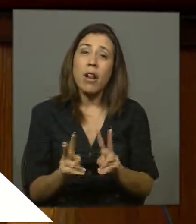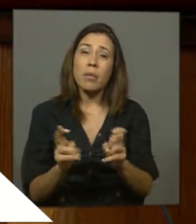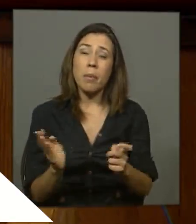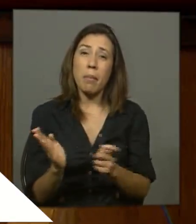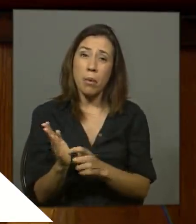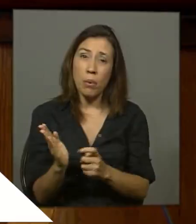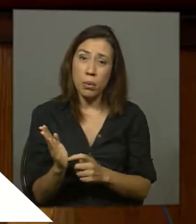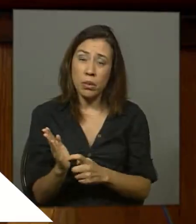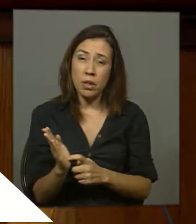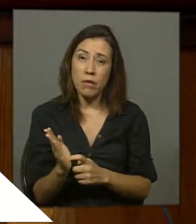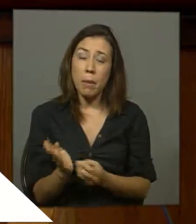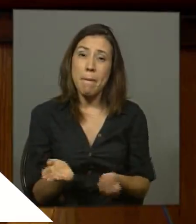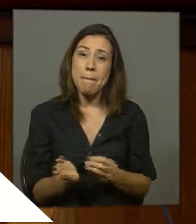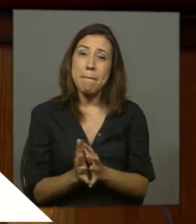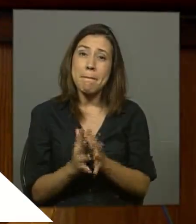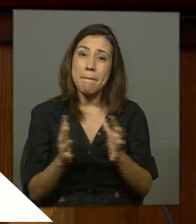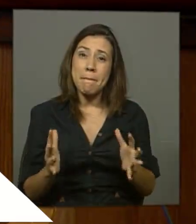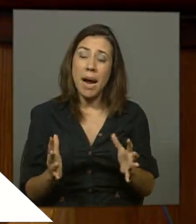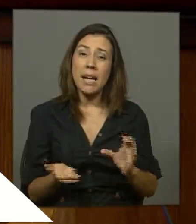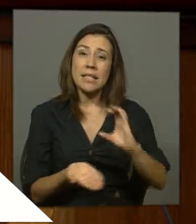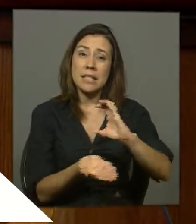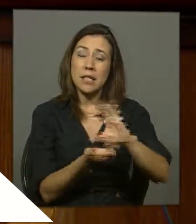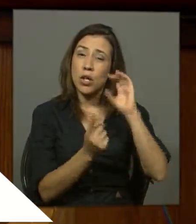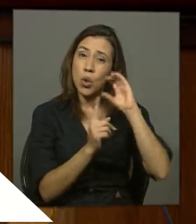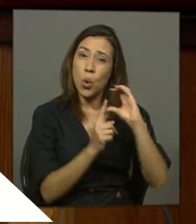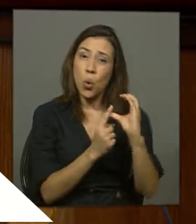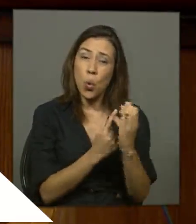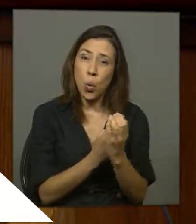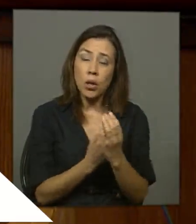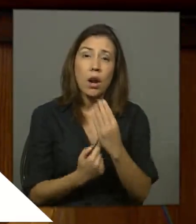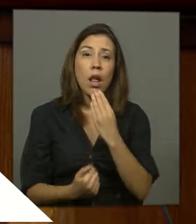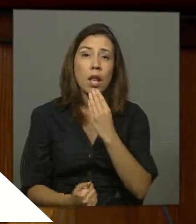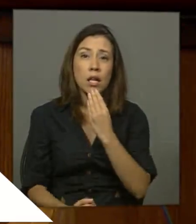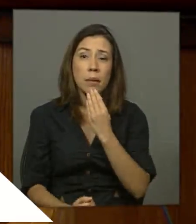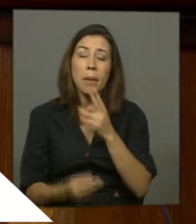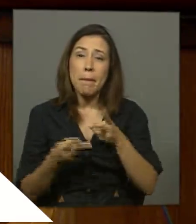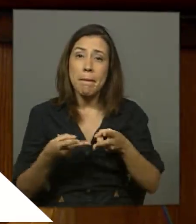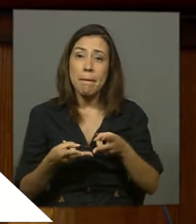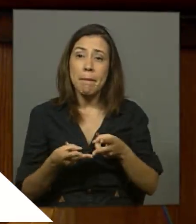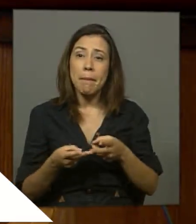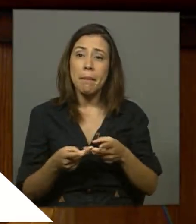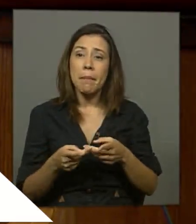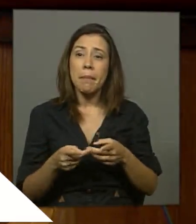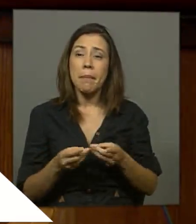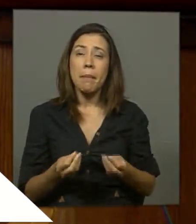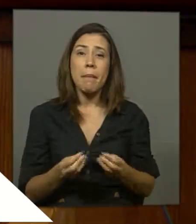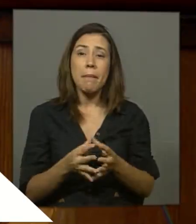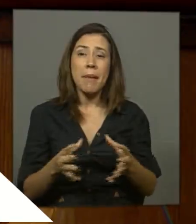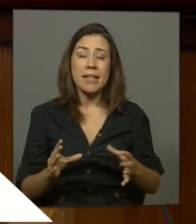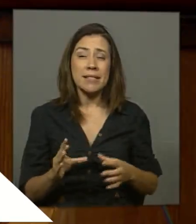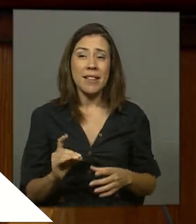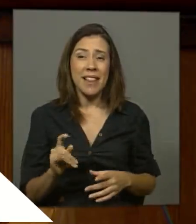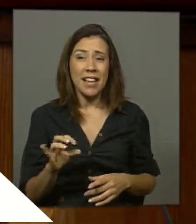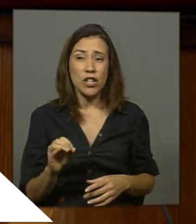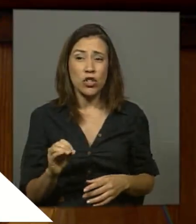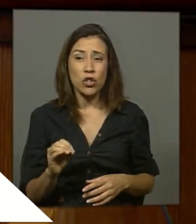productivos aumentando los centros culturales también previniendo el delito aumentando